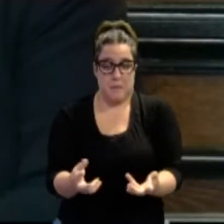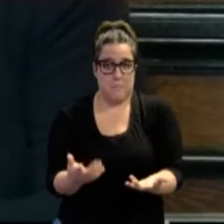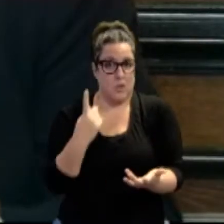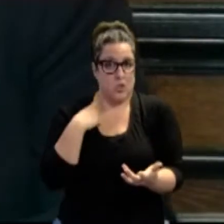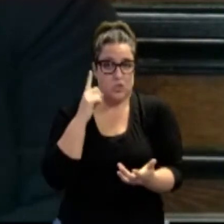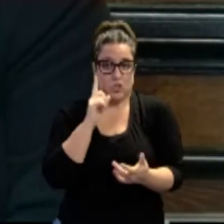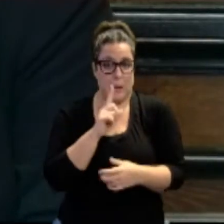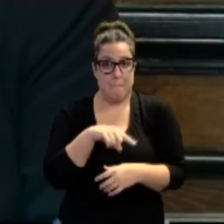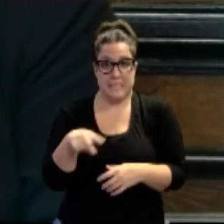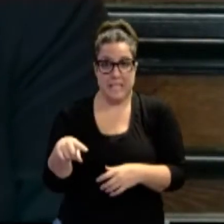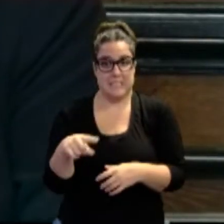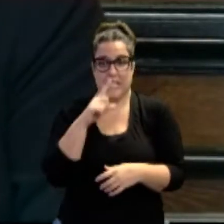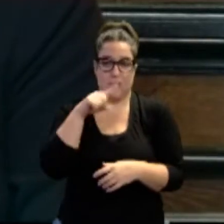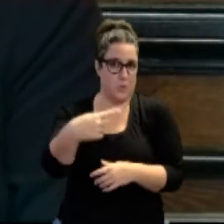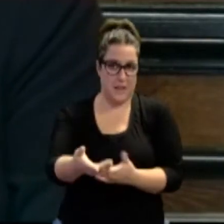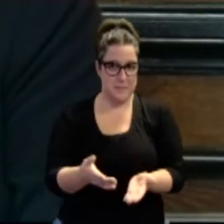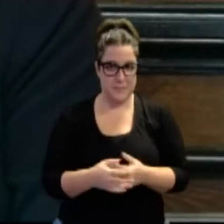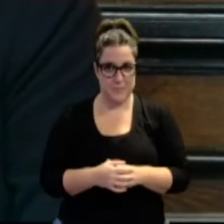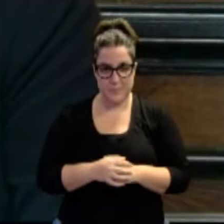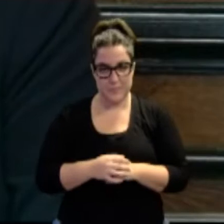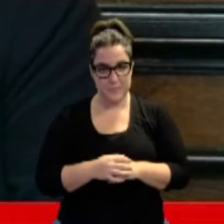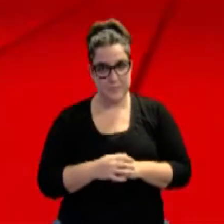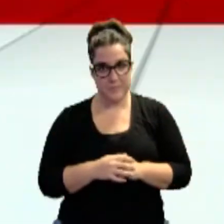o meses del año que viene.